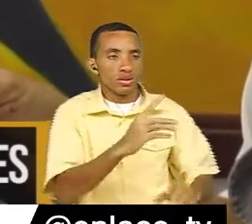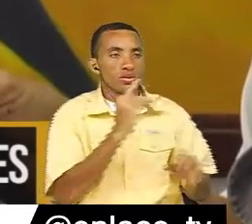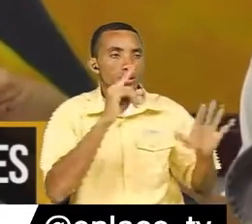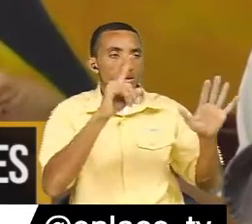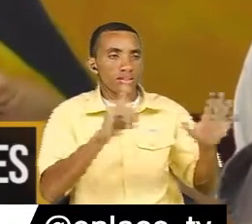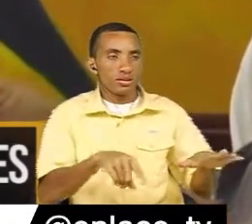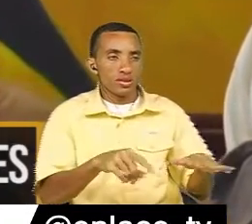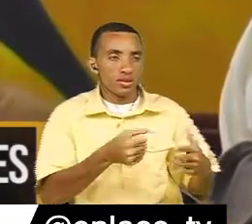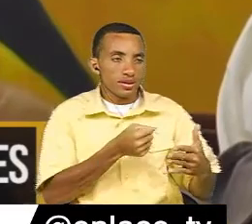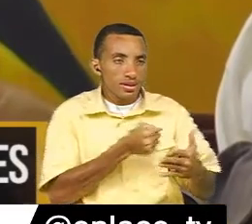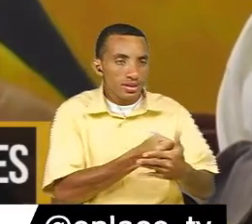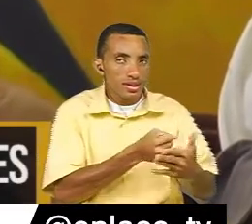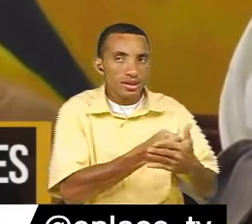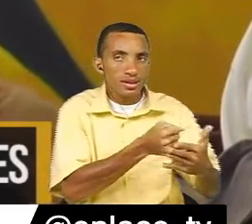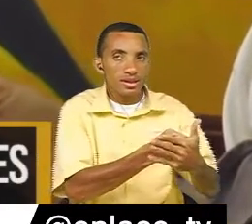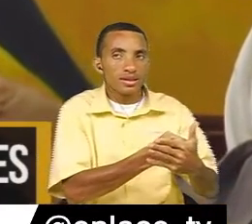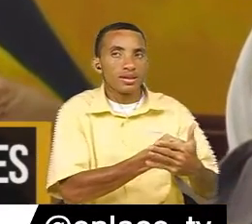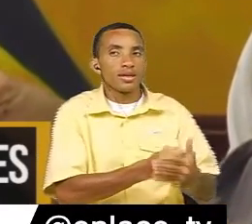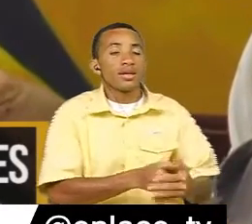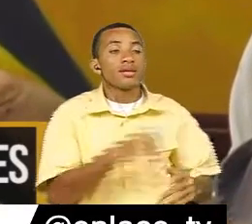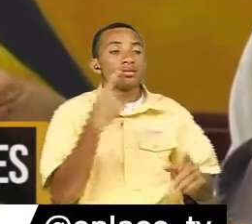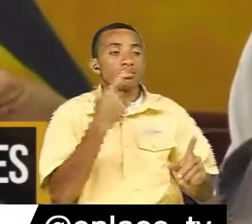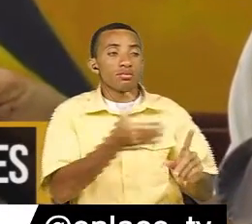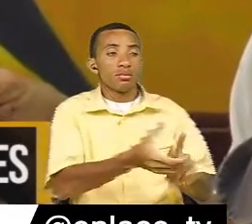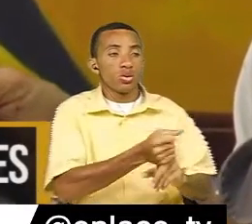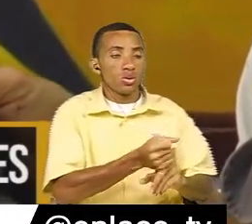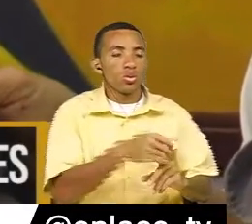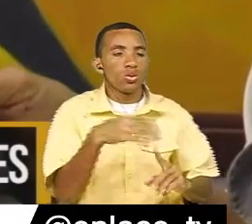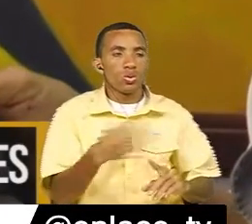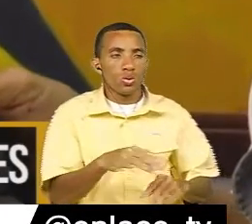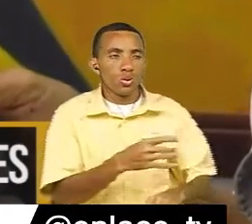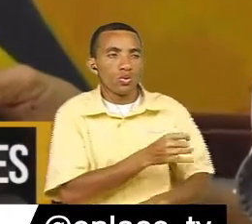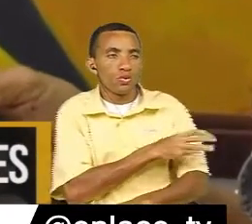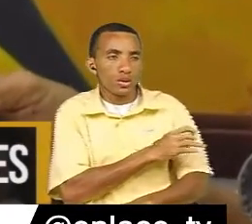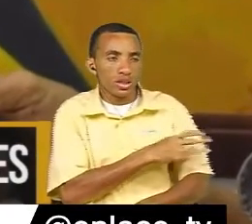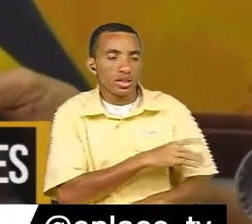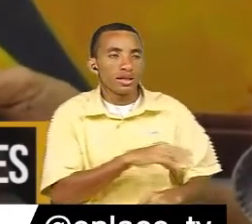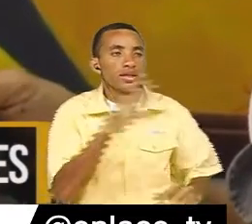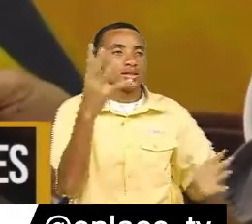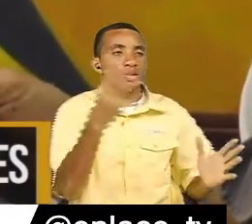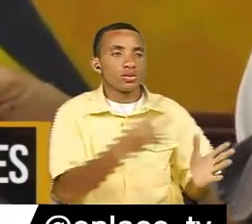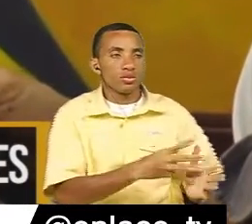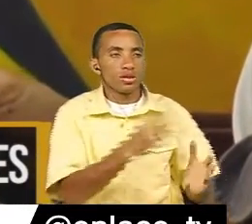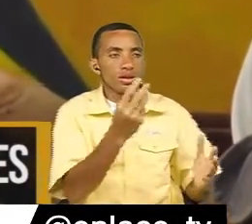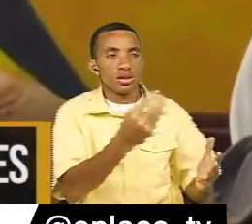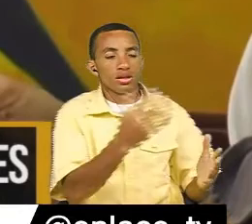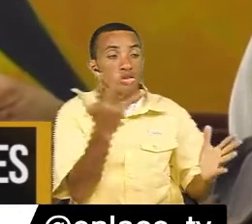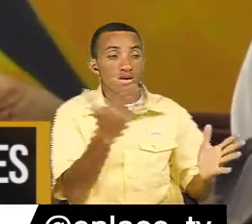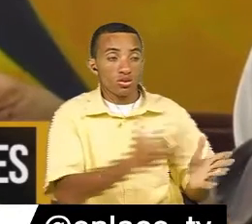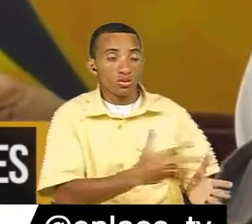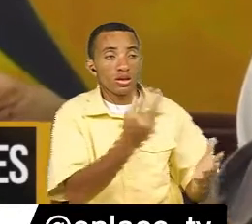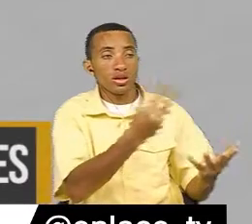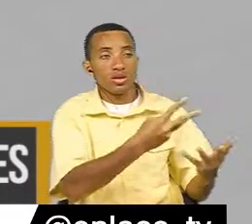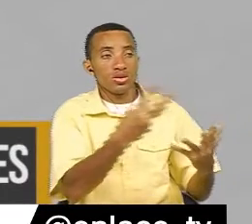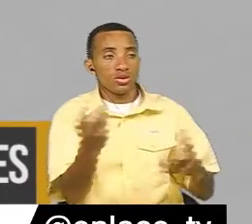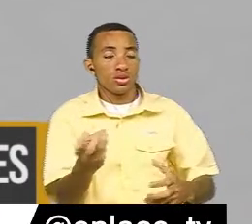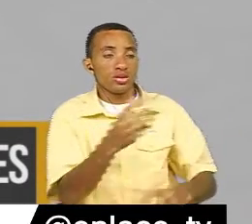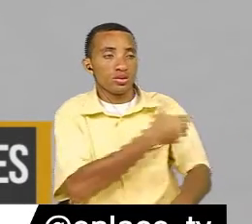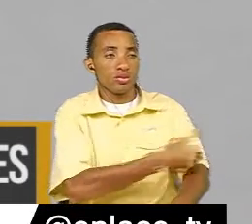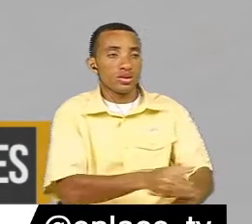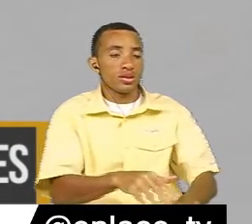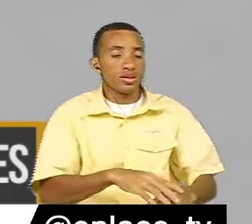gestión arrojó unos hallazgos fiscales por el orden de los 5.800 millones. Es una situación realmente que